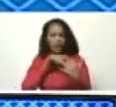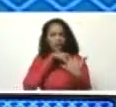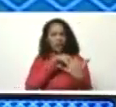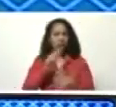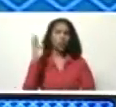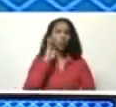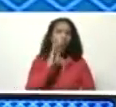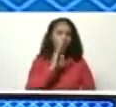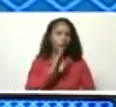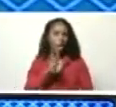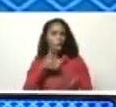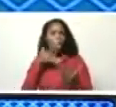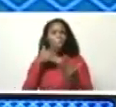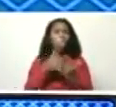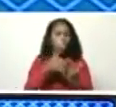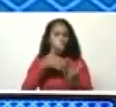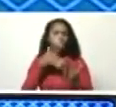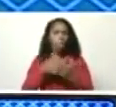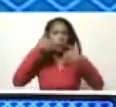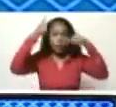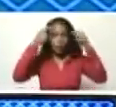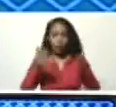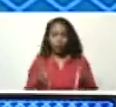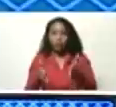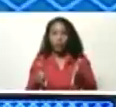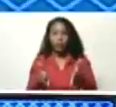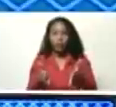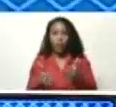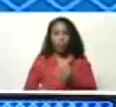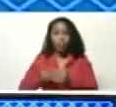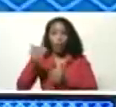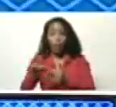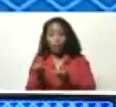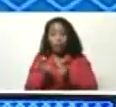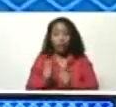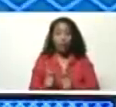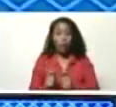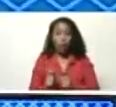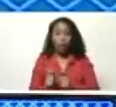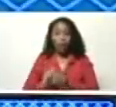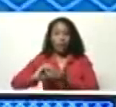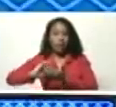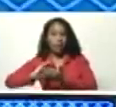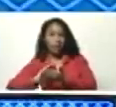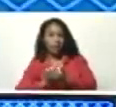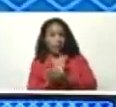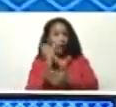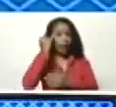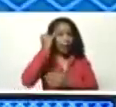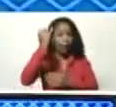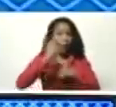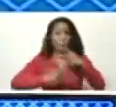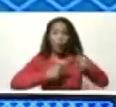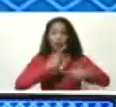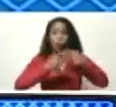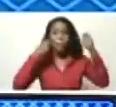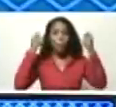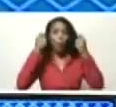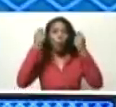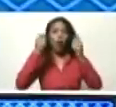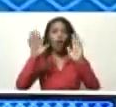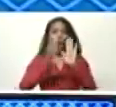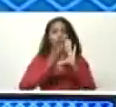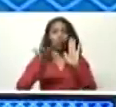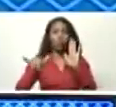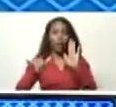sucia. Chávez ganó. Luego trataron de desfigurar la idea del proceso popular